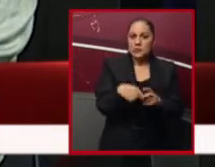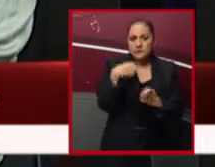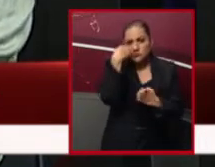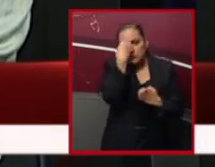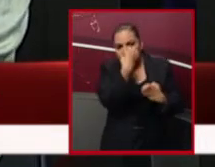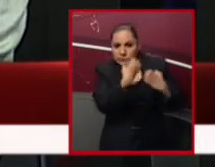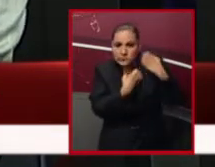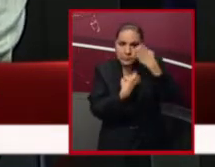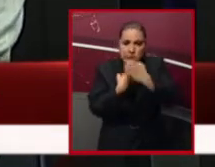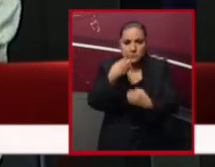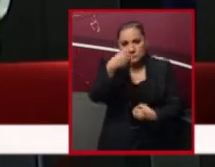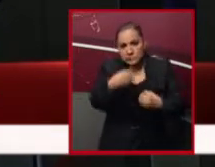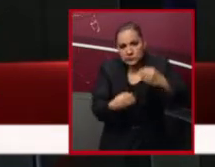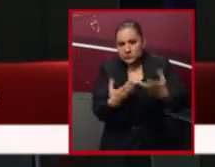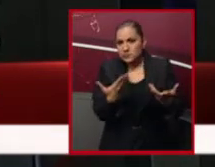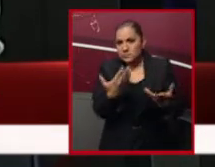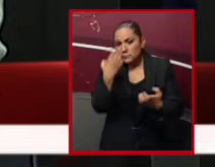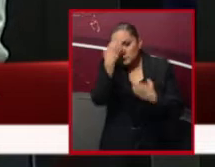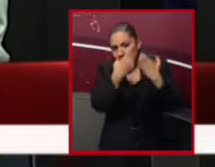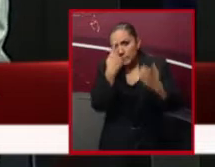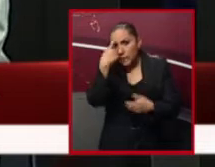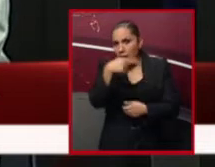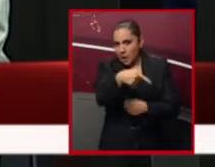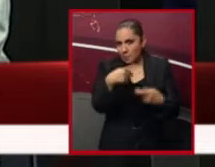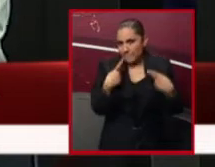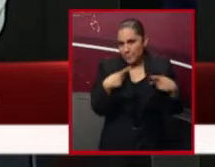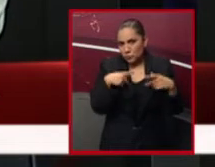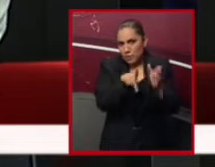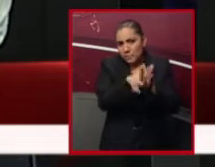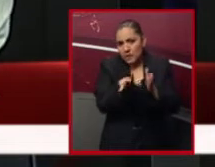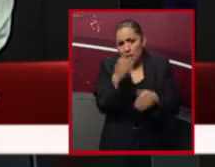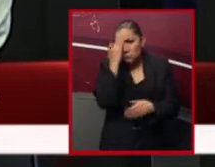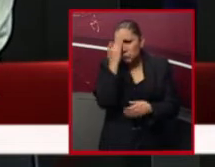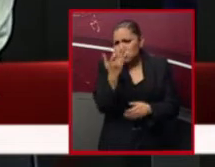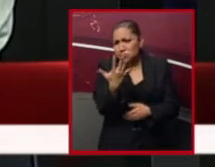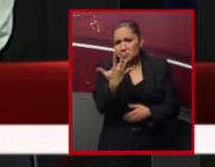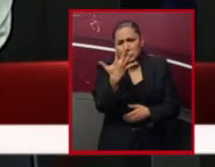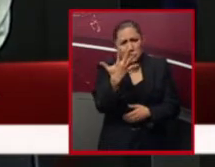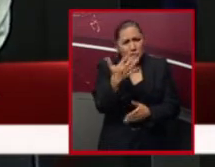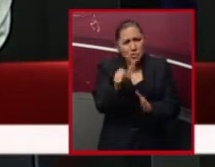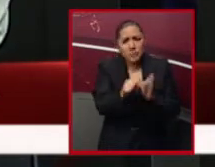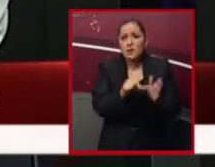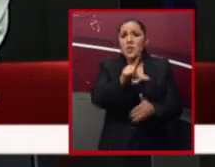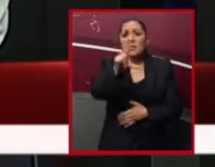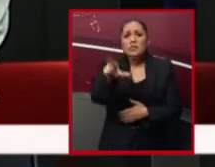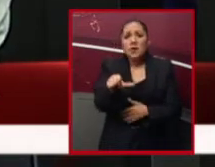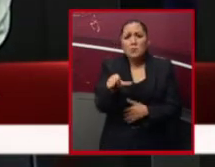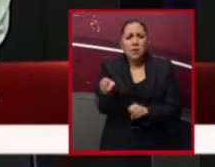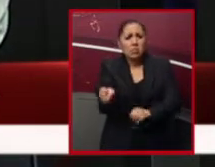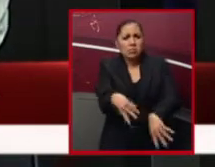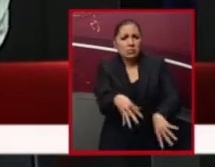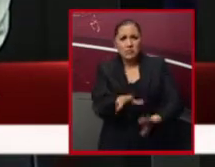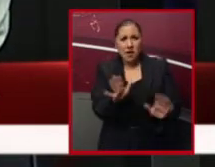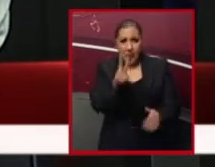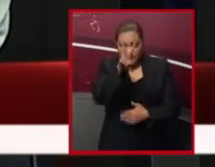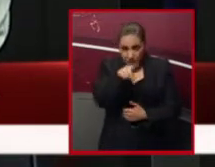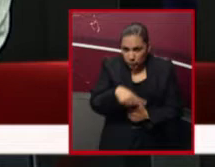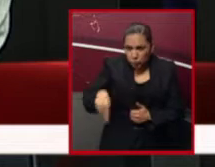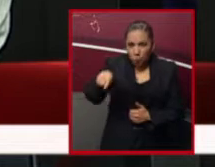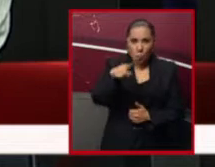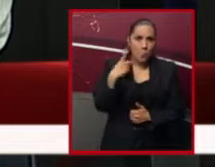de un periodista o abandonarlo luego. No hay absolutamente voluntad política para defender